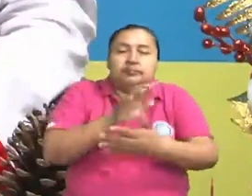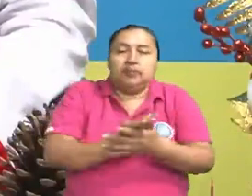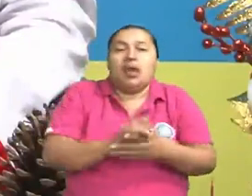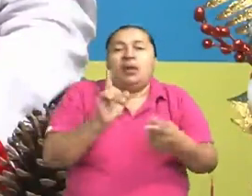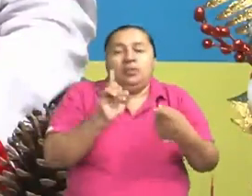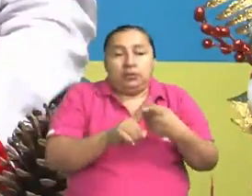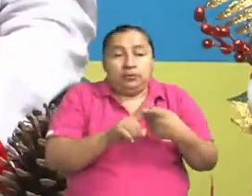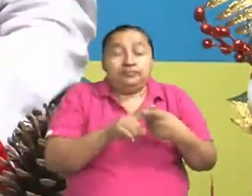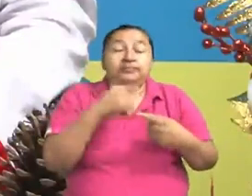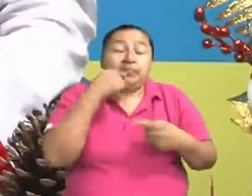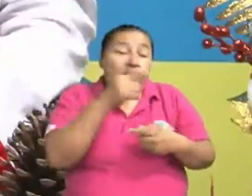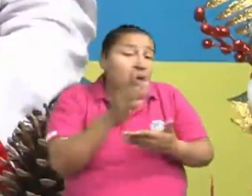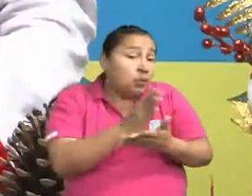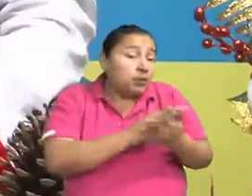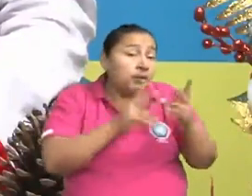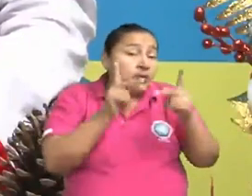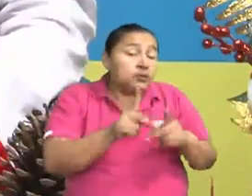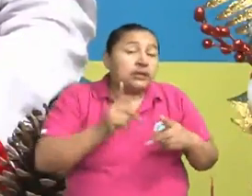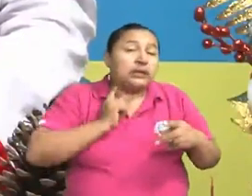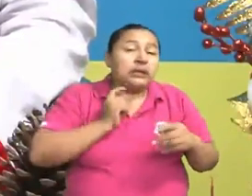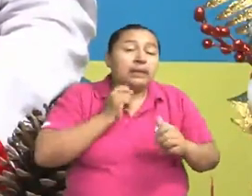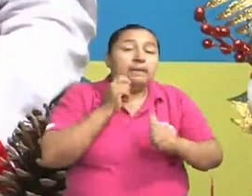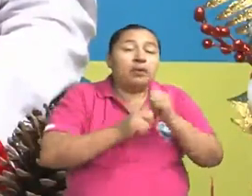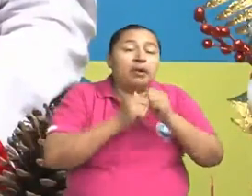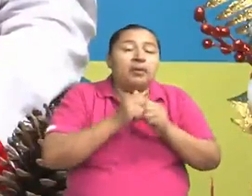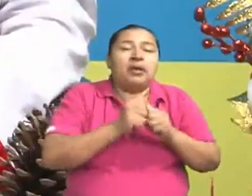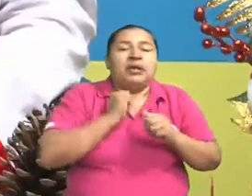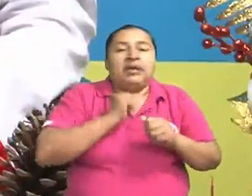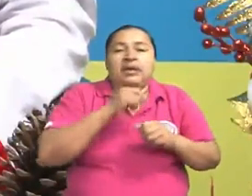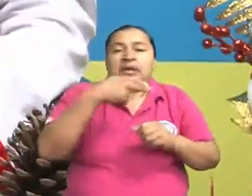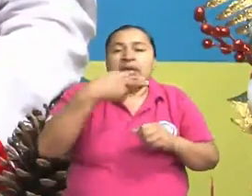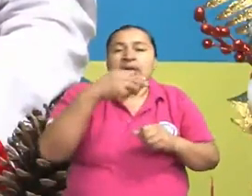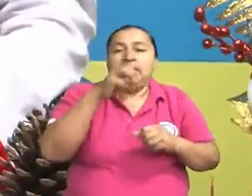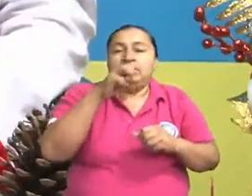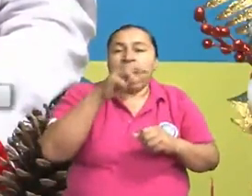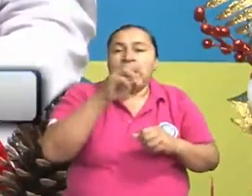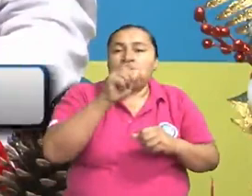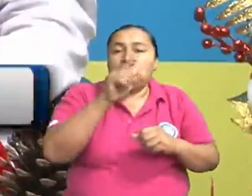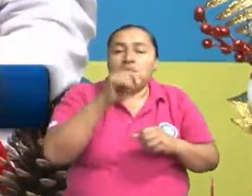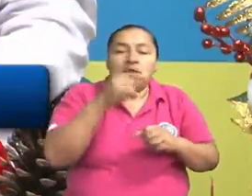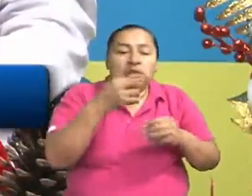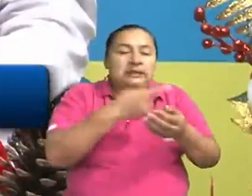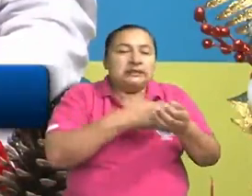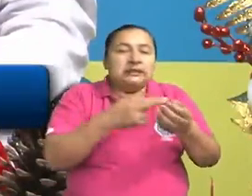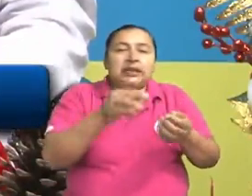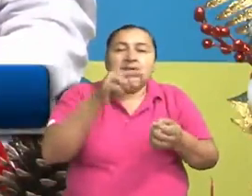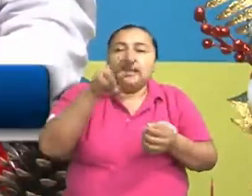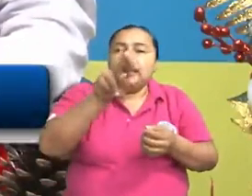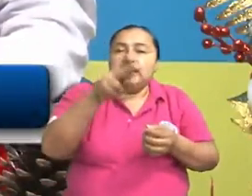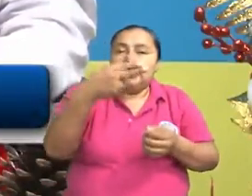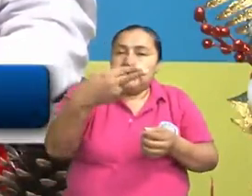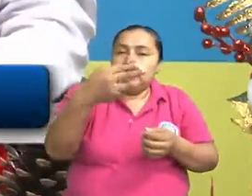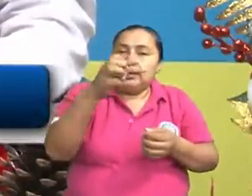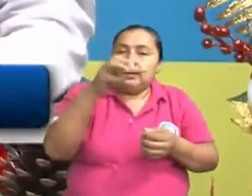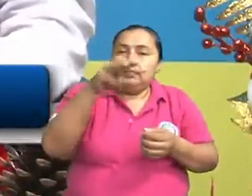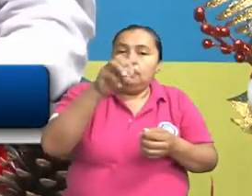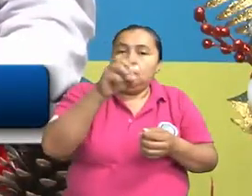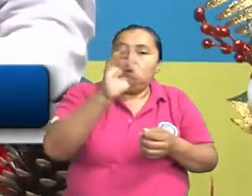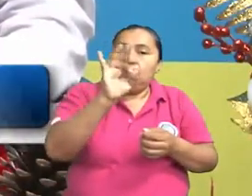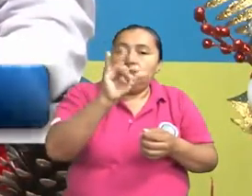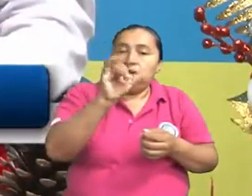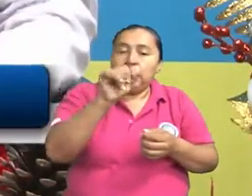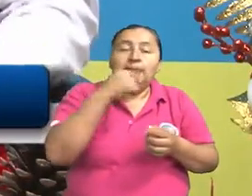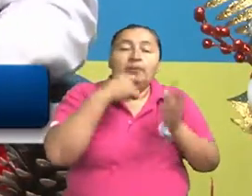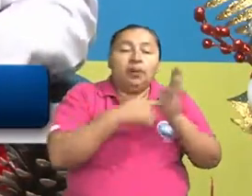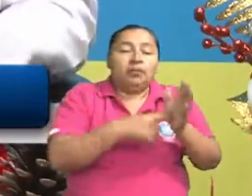contraindicado en aquellos pacientitos con enfermedades hematológicas, como lo es la hemofilia. La hemofilia es una enfermedad de la sangre, que nos falta